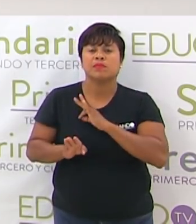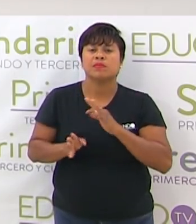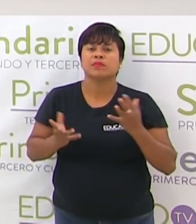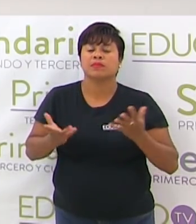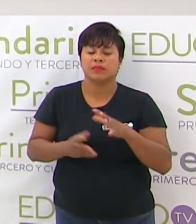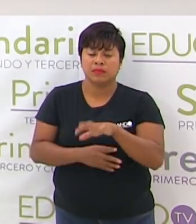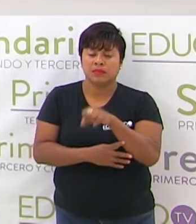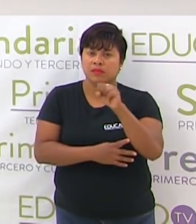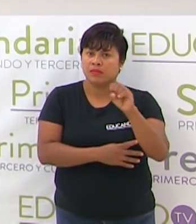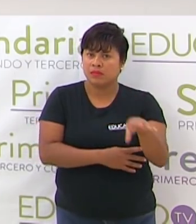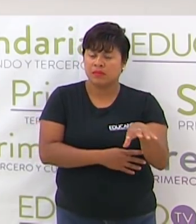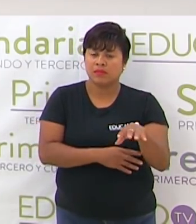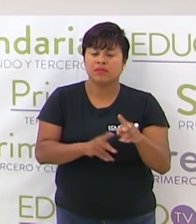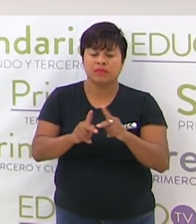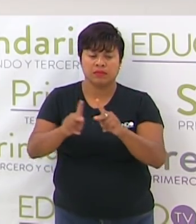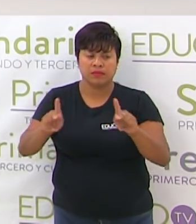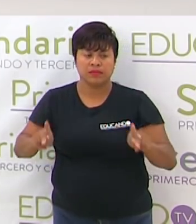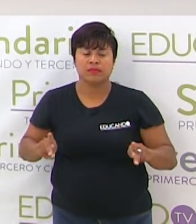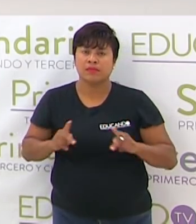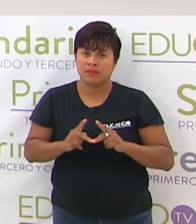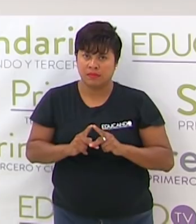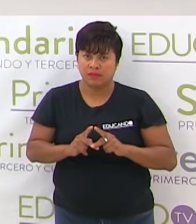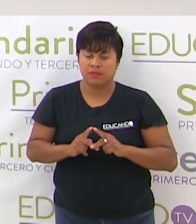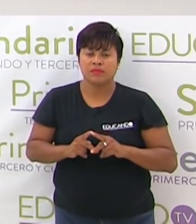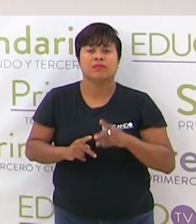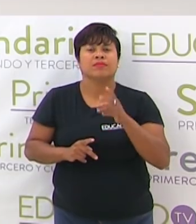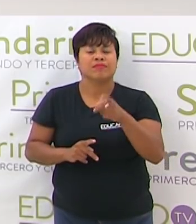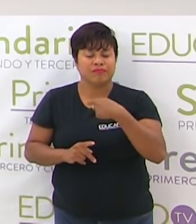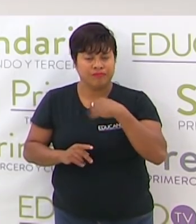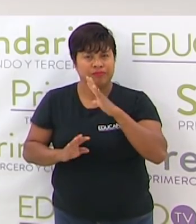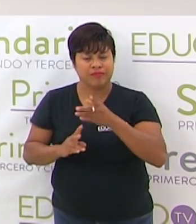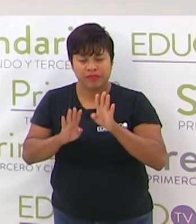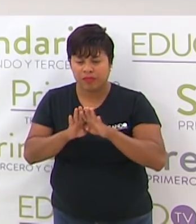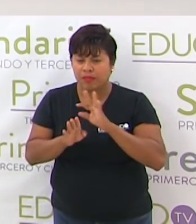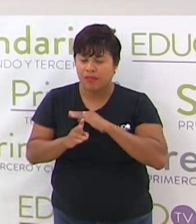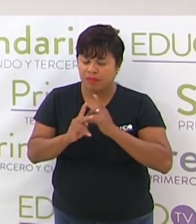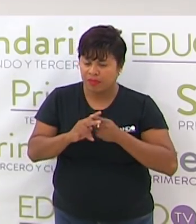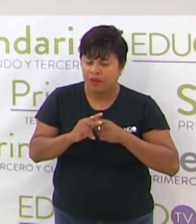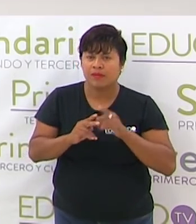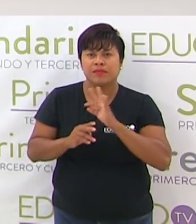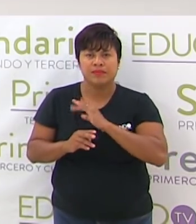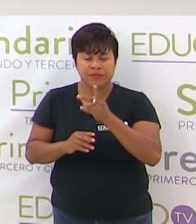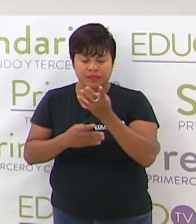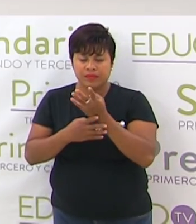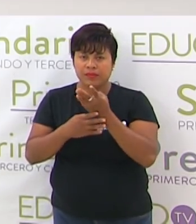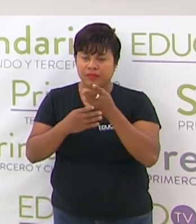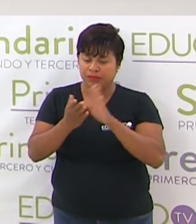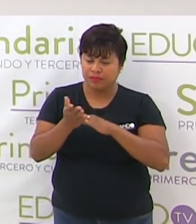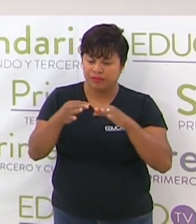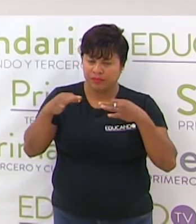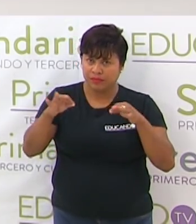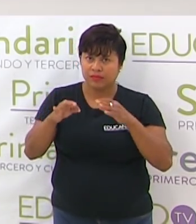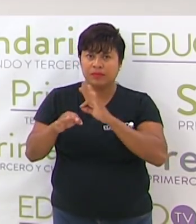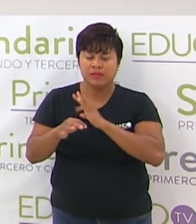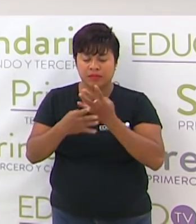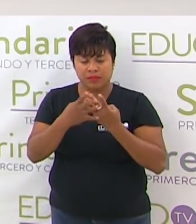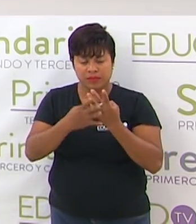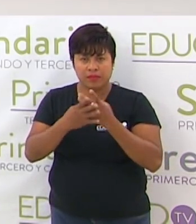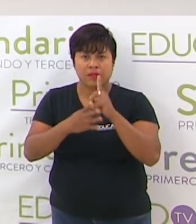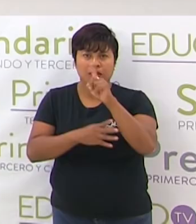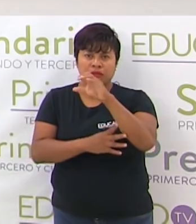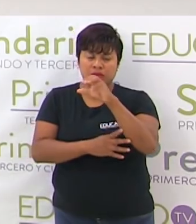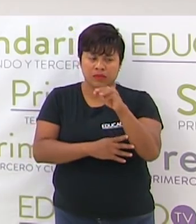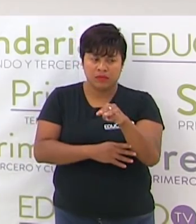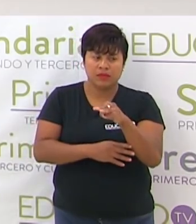voy a sacar el perímetro? Pero ya te dije, puedes agarrar una hoja y trazar tus